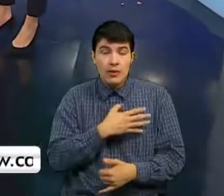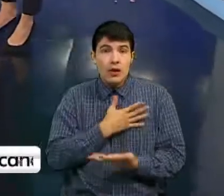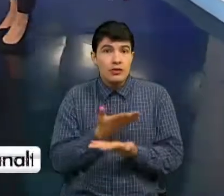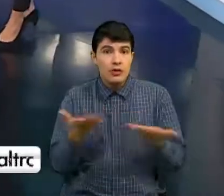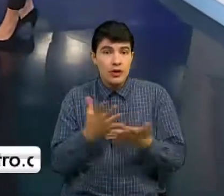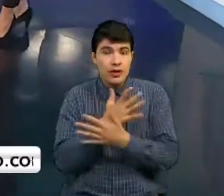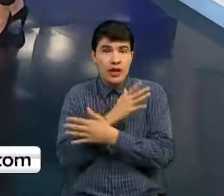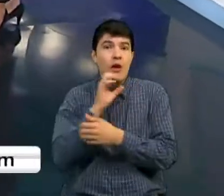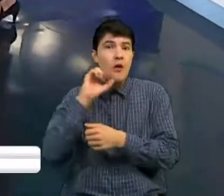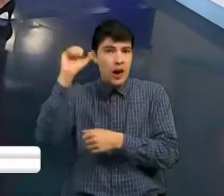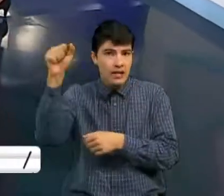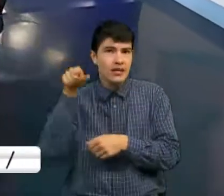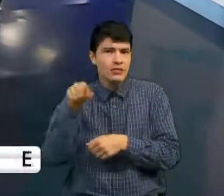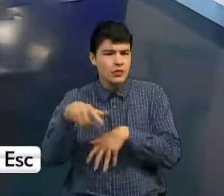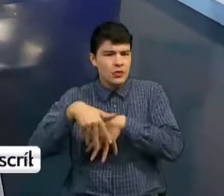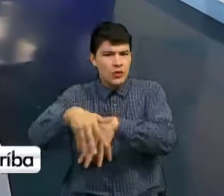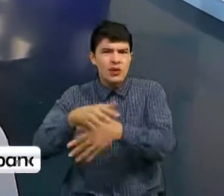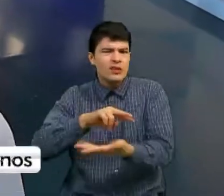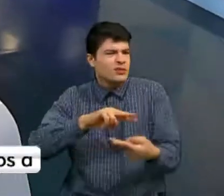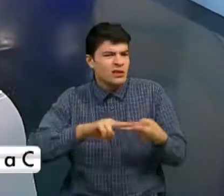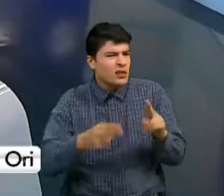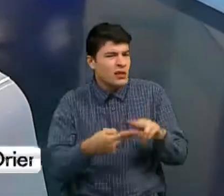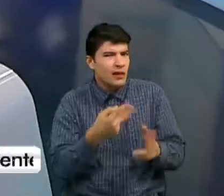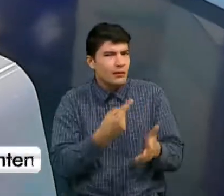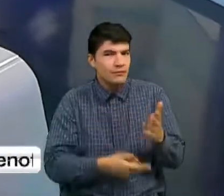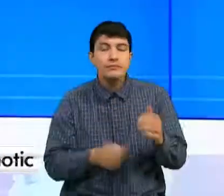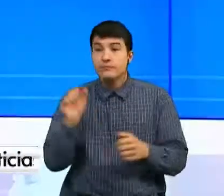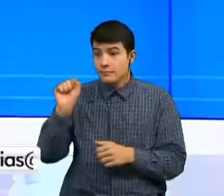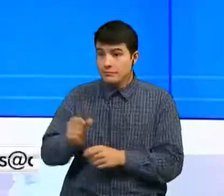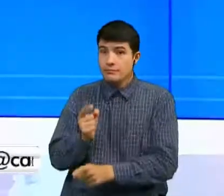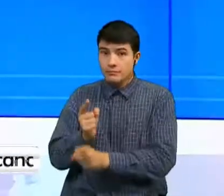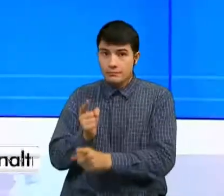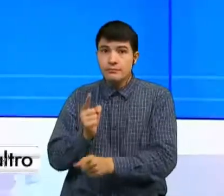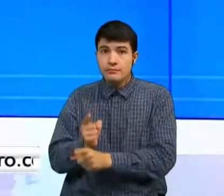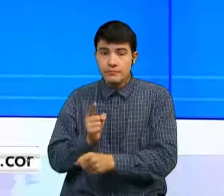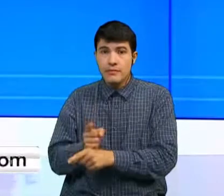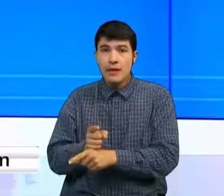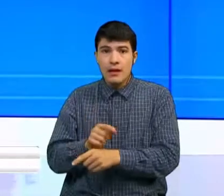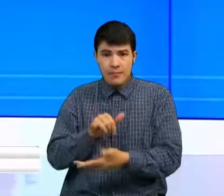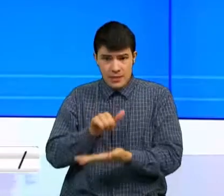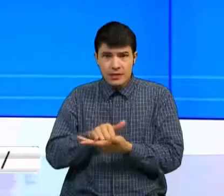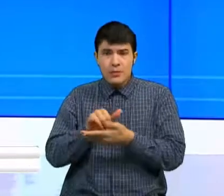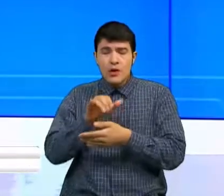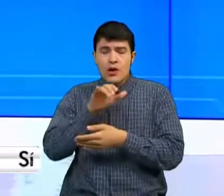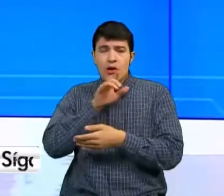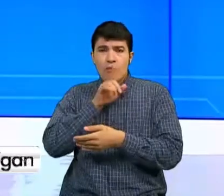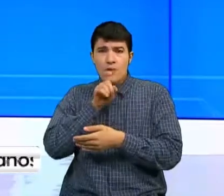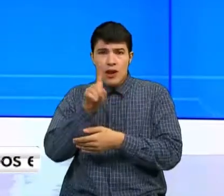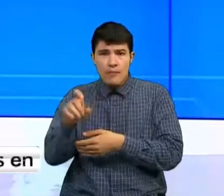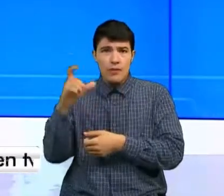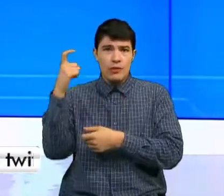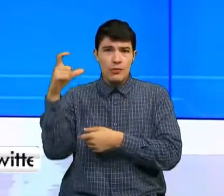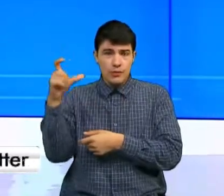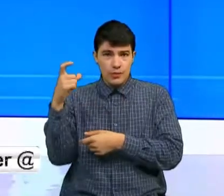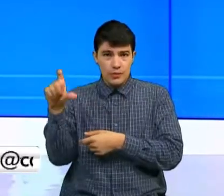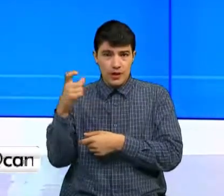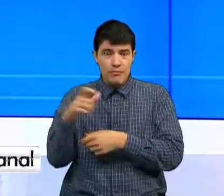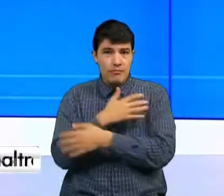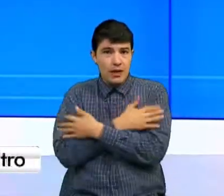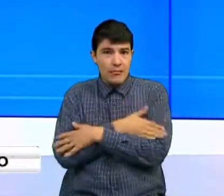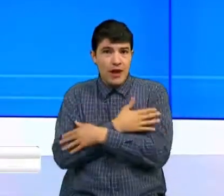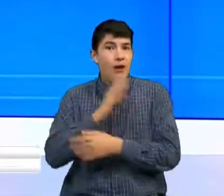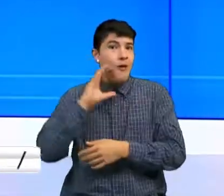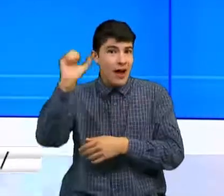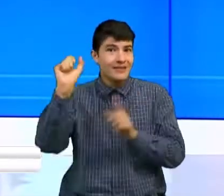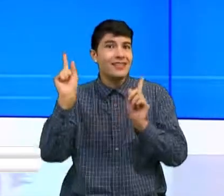Ocaña se presenta una protesta. ¿De qué se trata, John? Así es, María Ángel, pues efectivamente, así como en Bucaramanga, Cúcuta y Pamplona, pues en Ocaña también se vivió